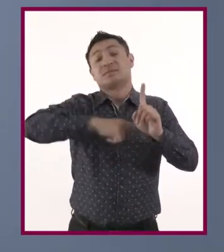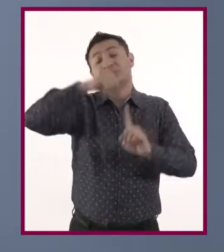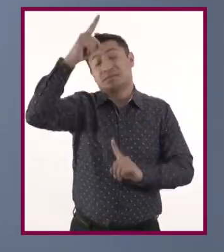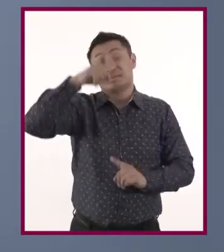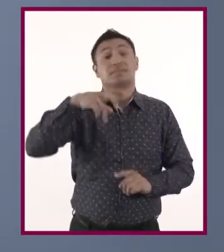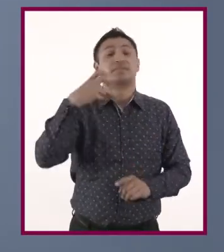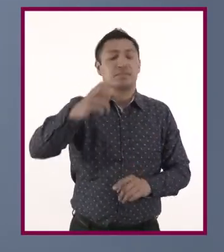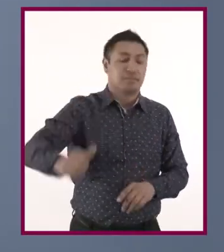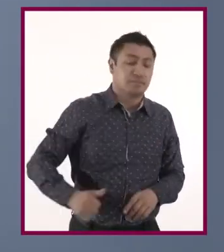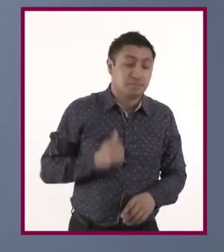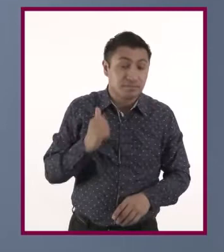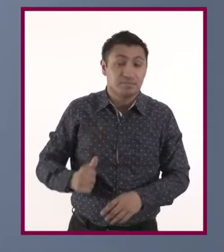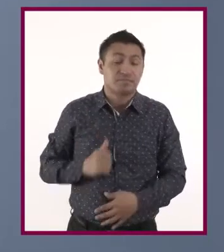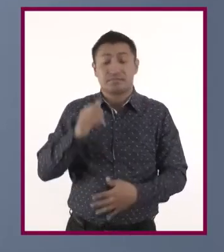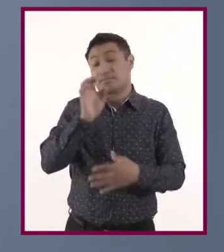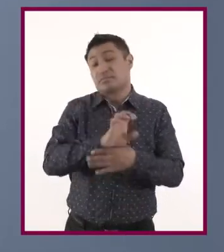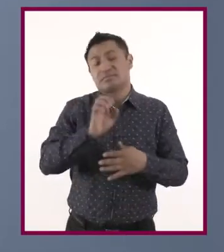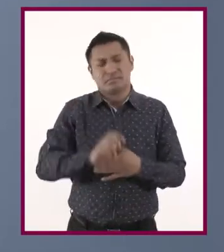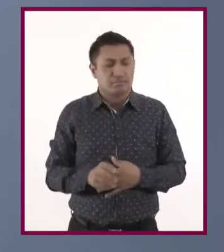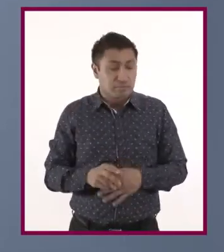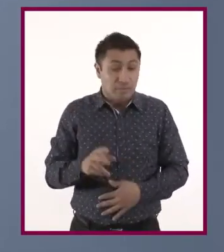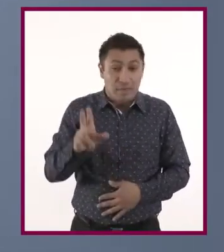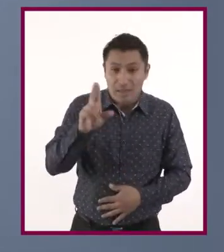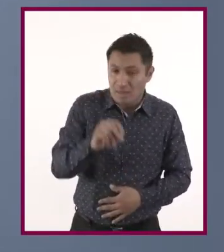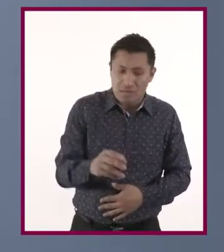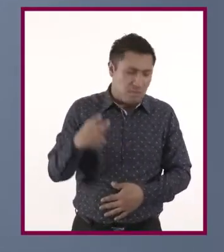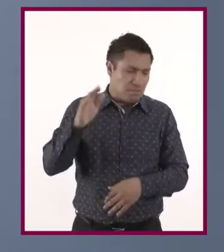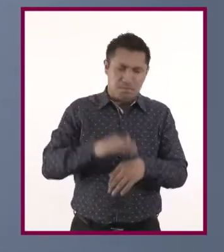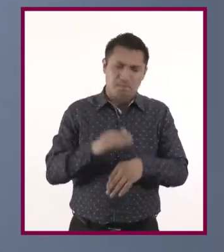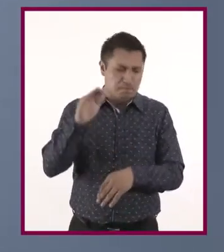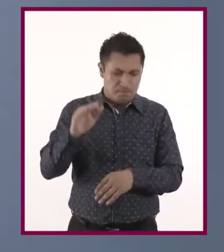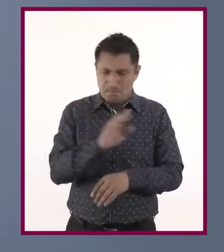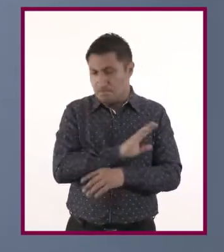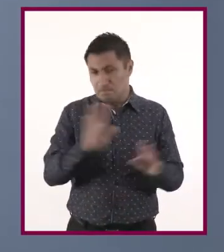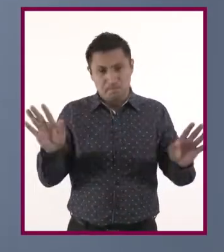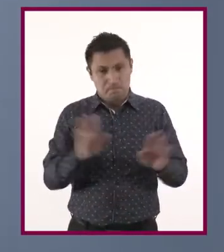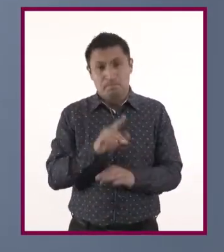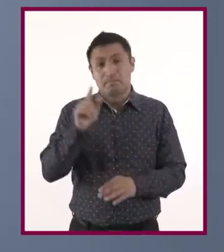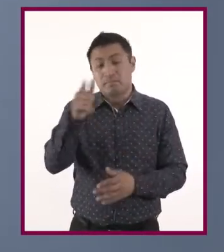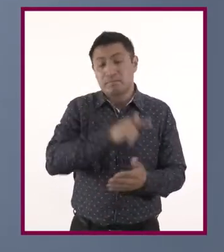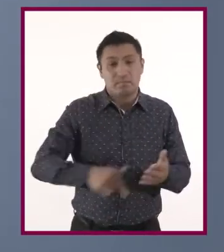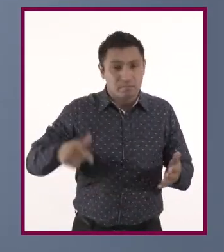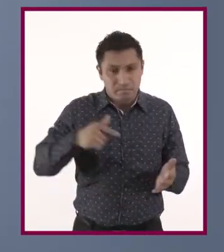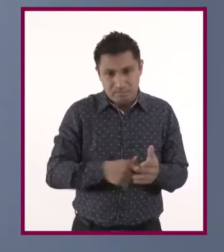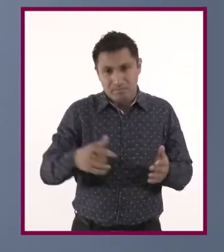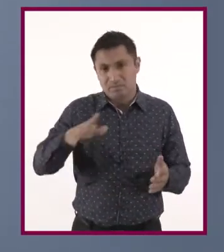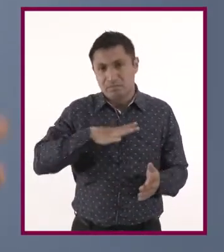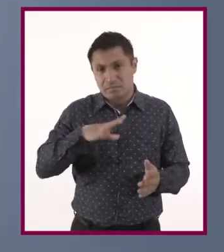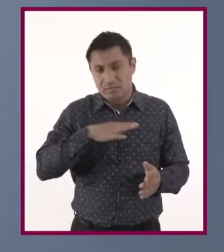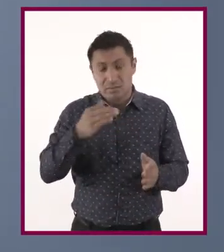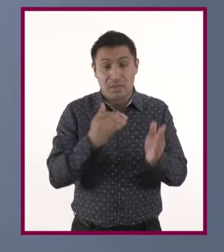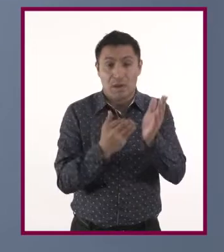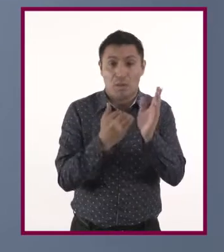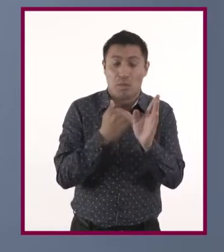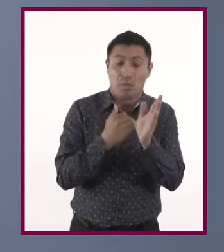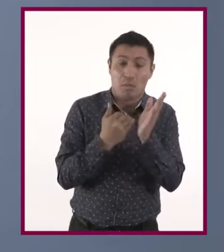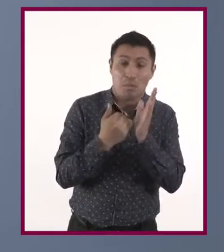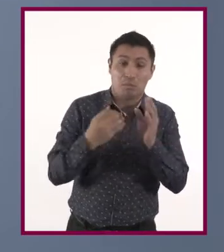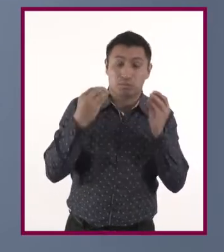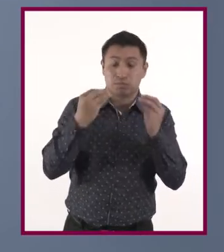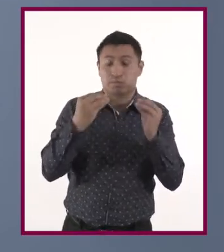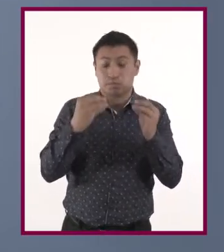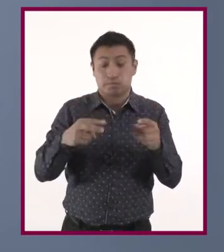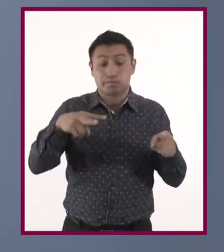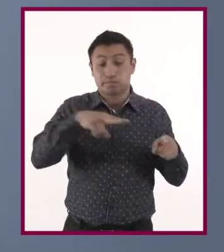la aprovecha, entonces al menos no genera más y por lo tanto en las regiones donde existen altas concentraciones de